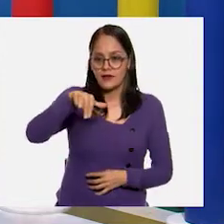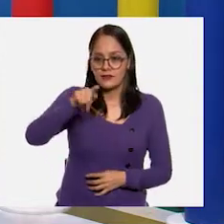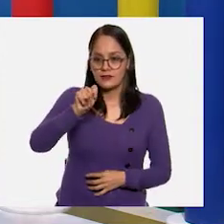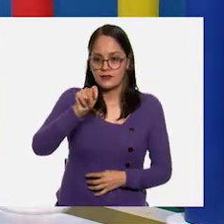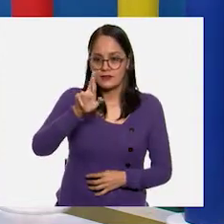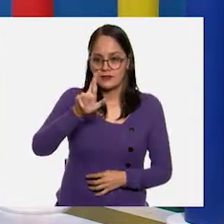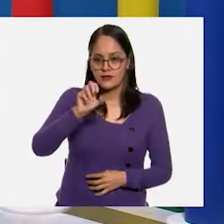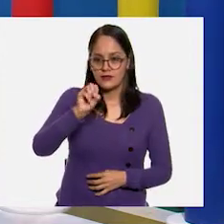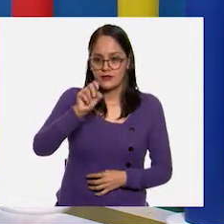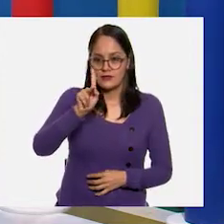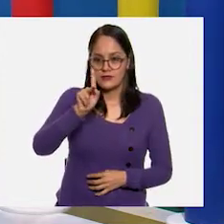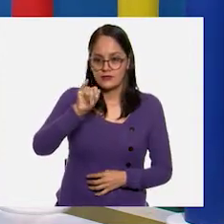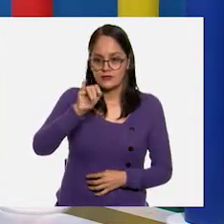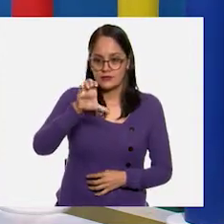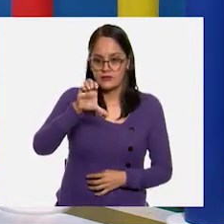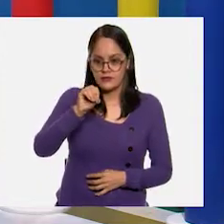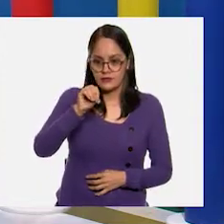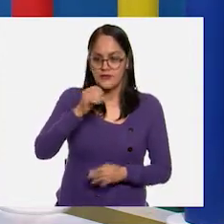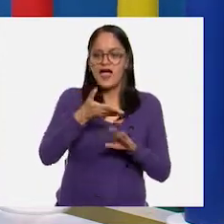clase pasada.